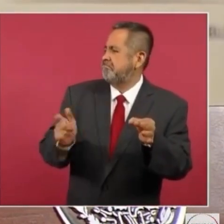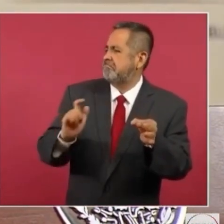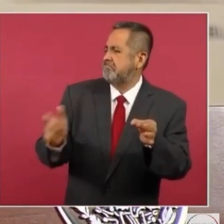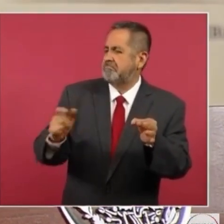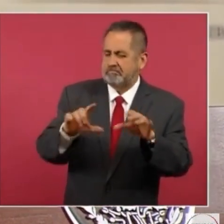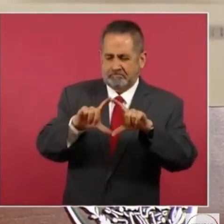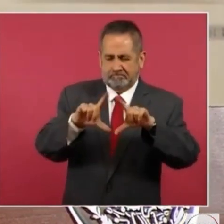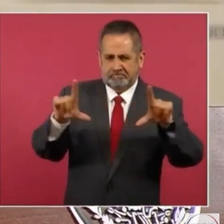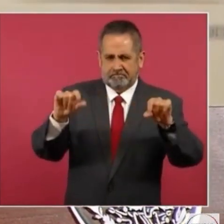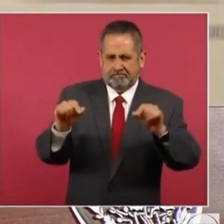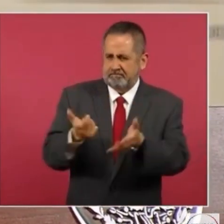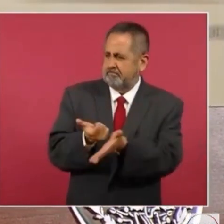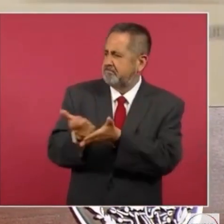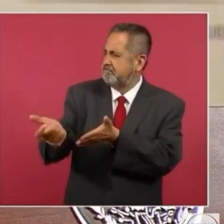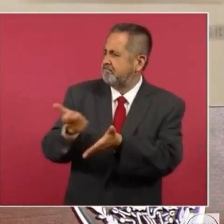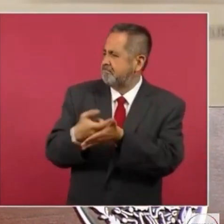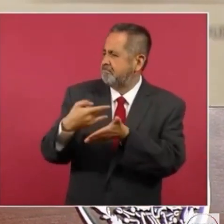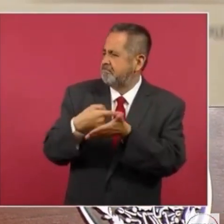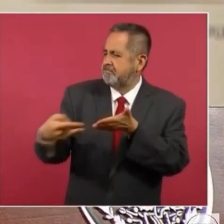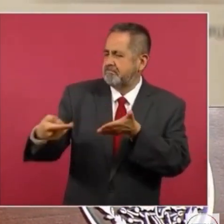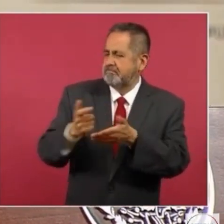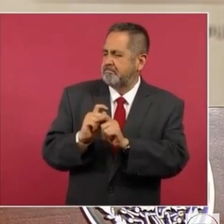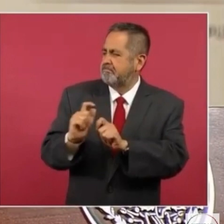La ficha,